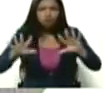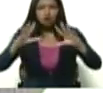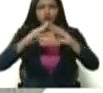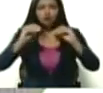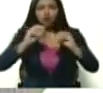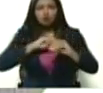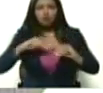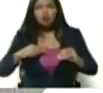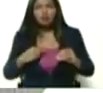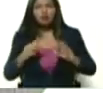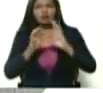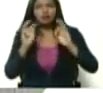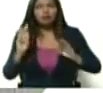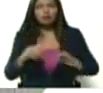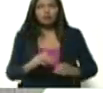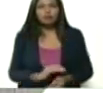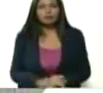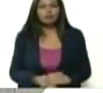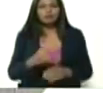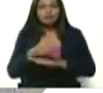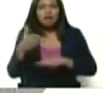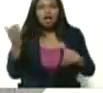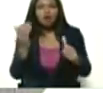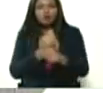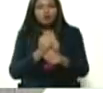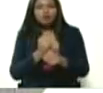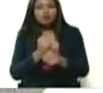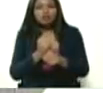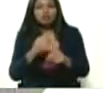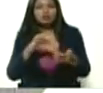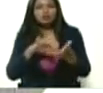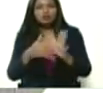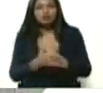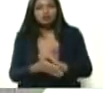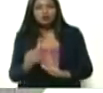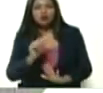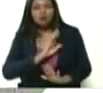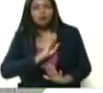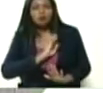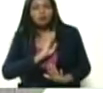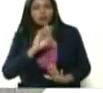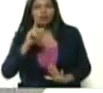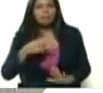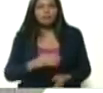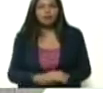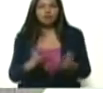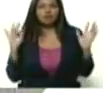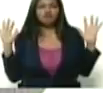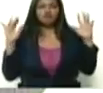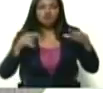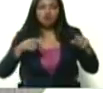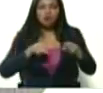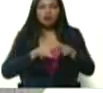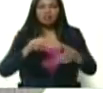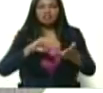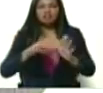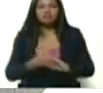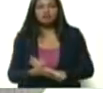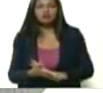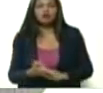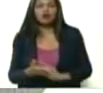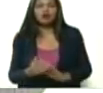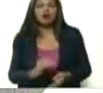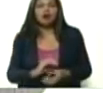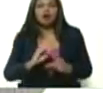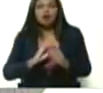este operativo para la detección ampliada y personalizada, la detección masiva del COVID-19, que